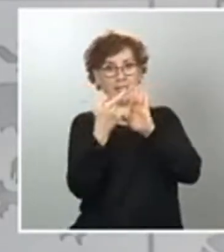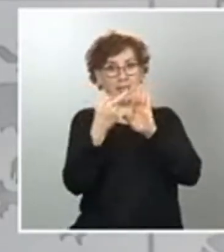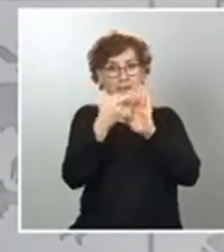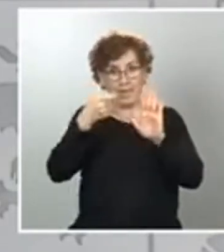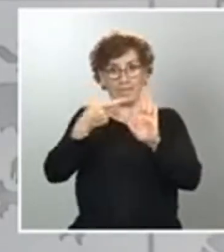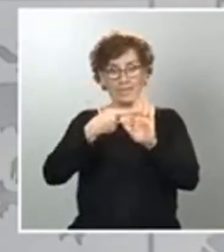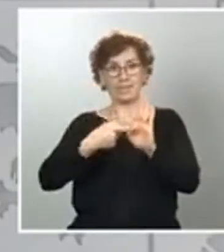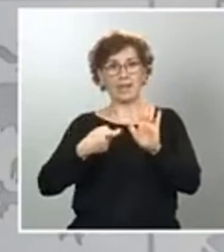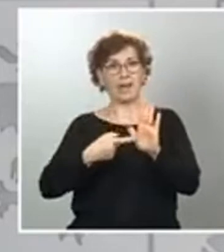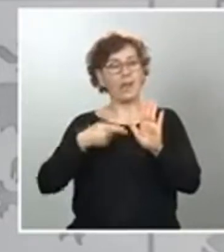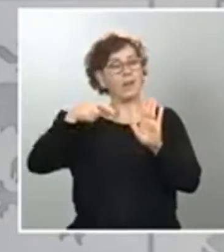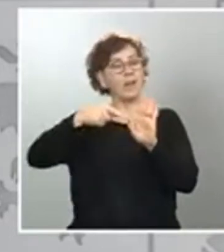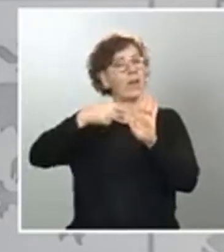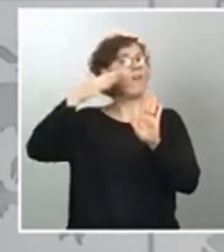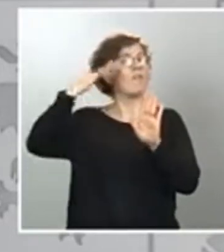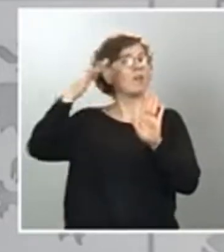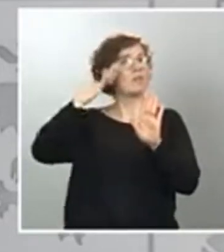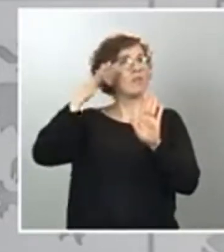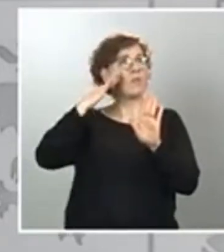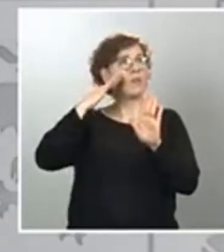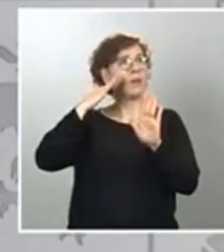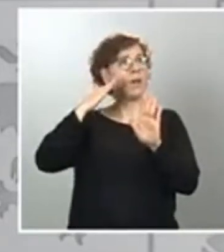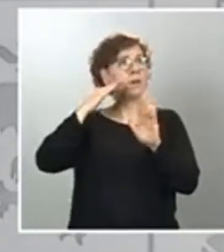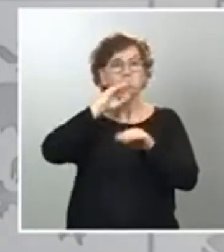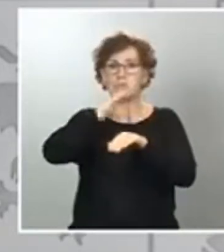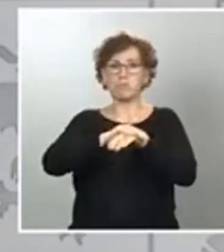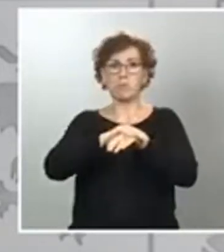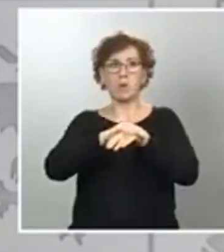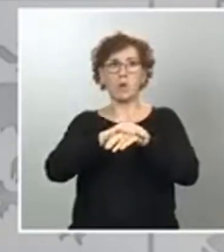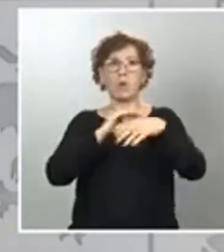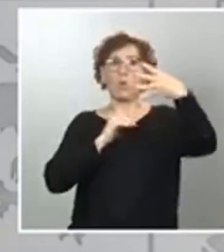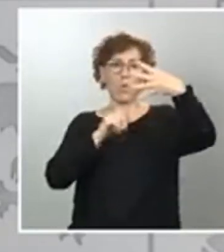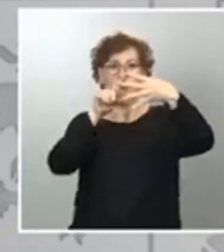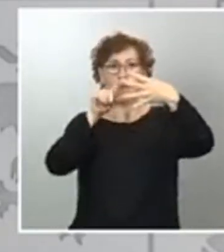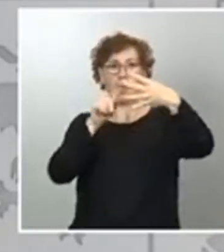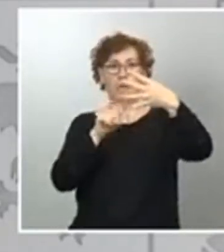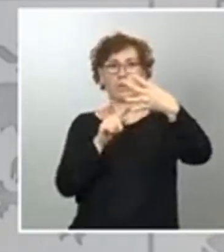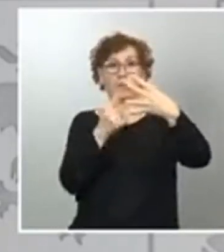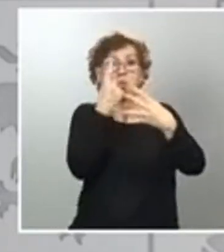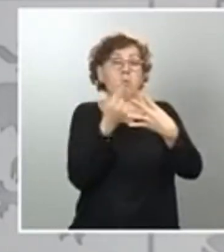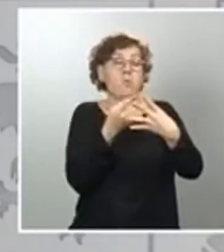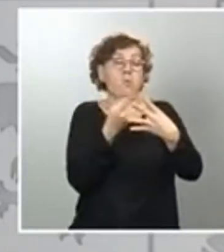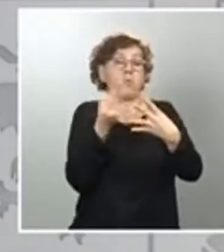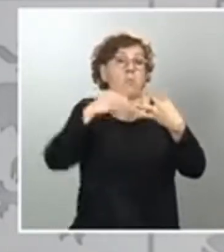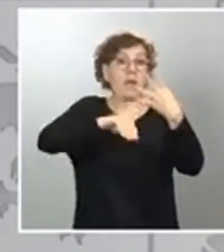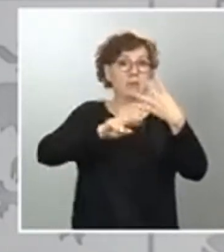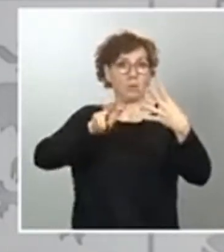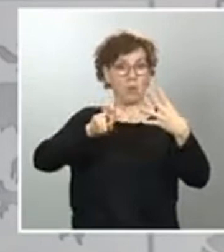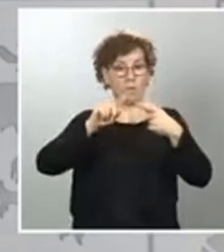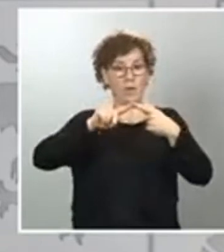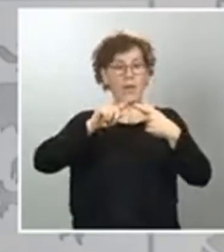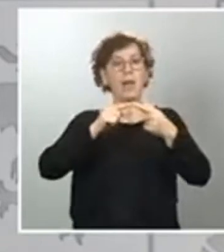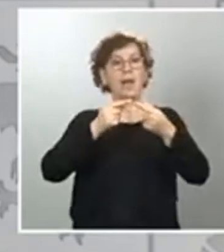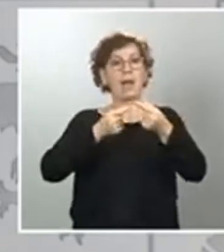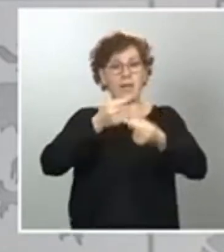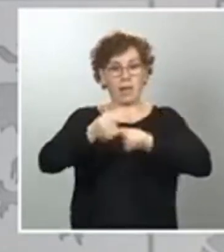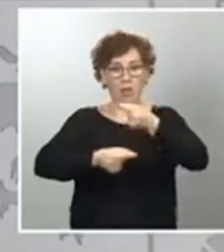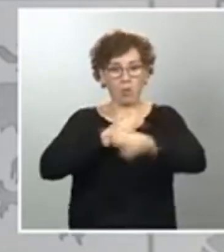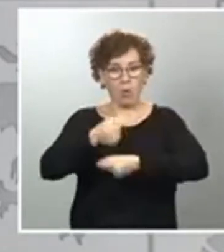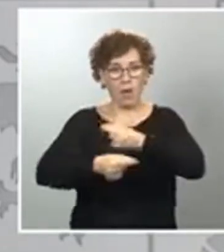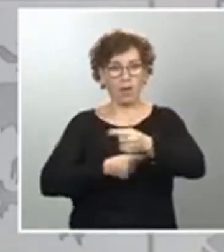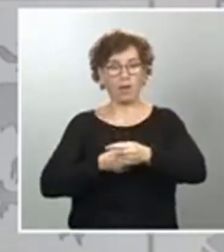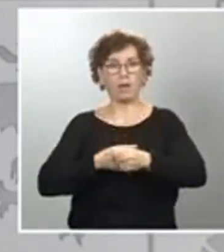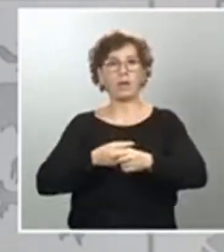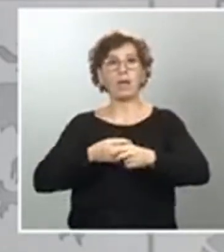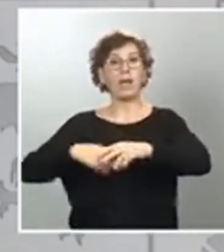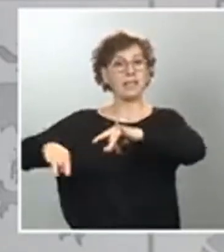de 4 reglas. Incorporo una nueva. La primera es la gradualidad. La segunda es la simetría, es decir, la diferenciación territorial,